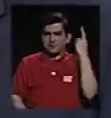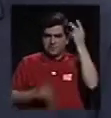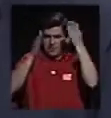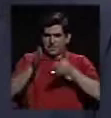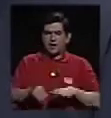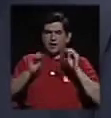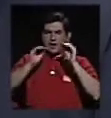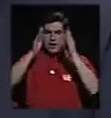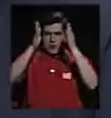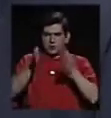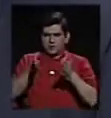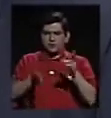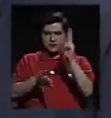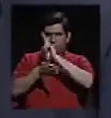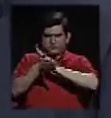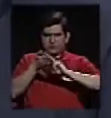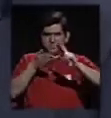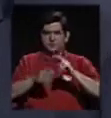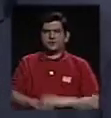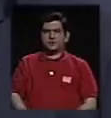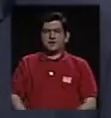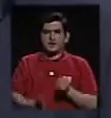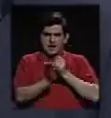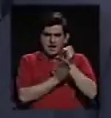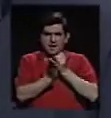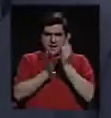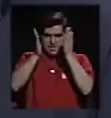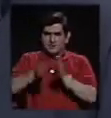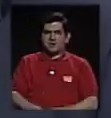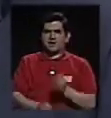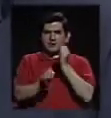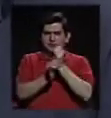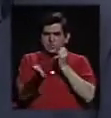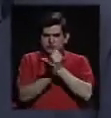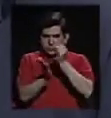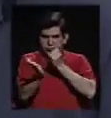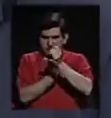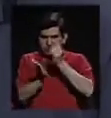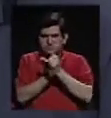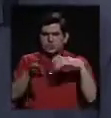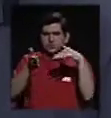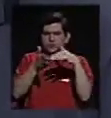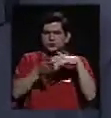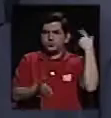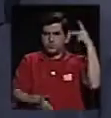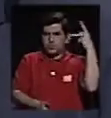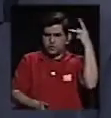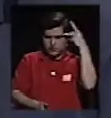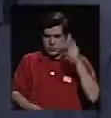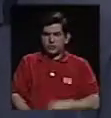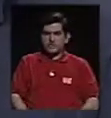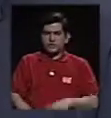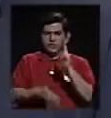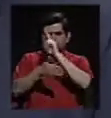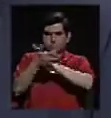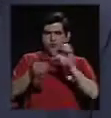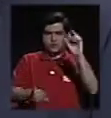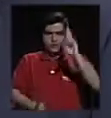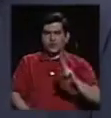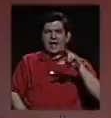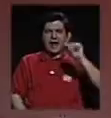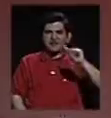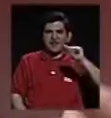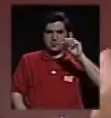politólogo, catedrático e investigador del Instituto de Investigaciones y Estudios Políticos de la Universidad de Costa Rica,